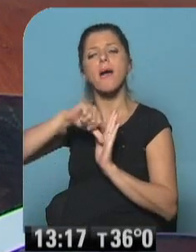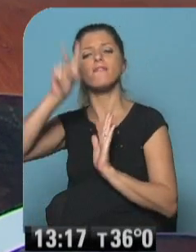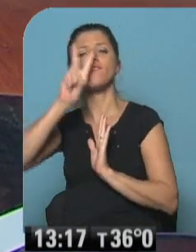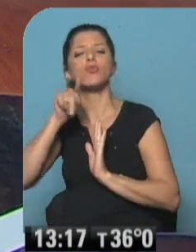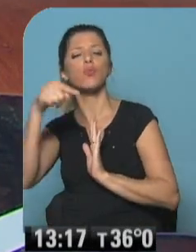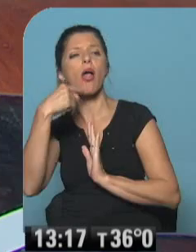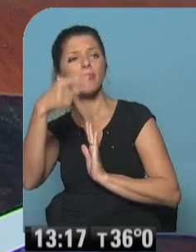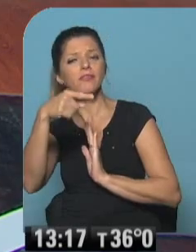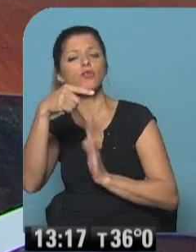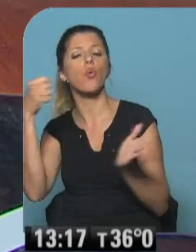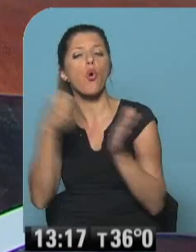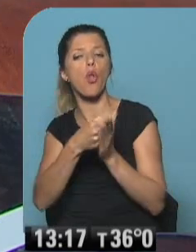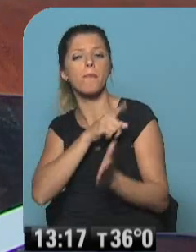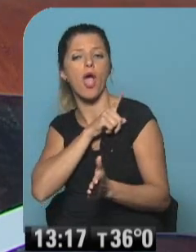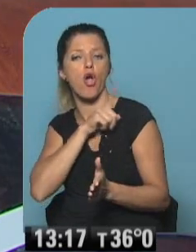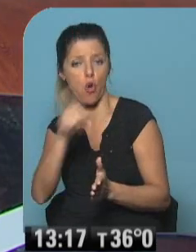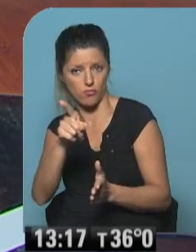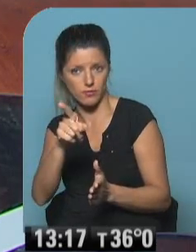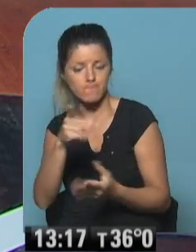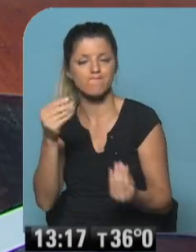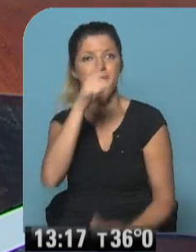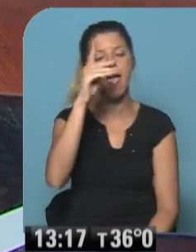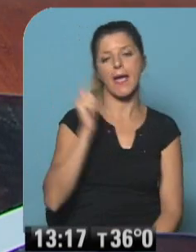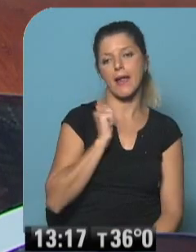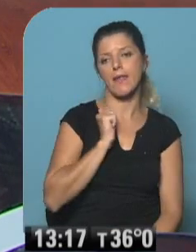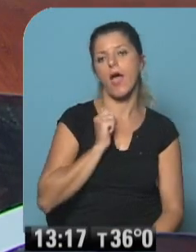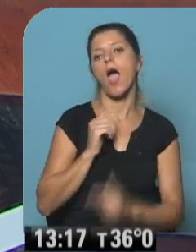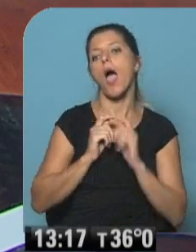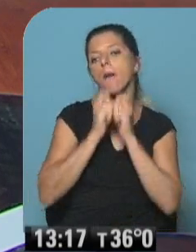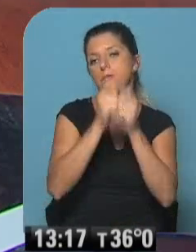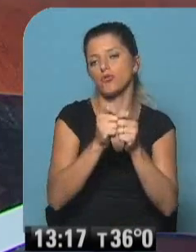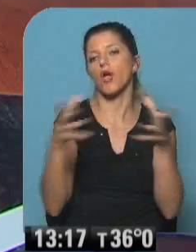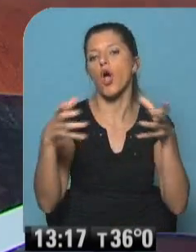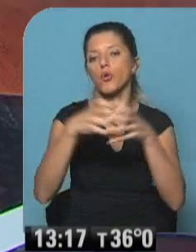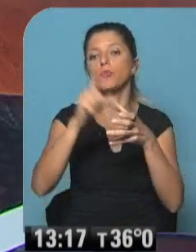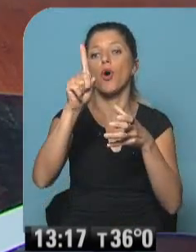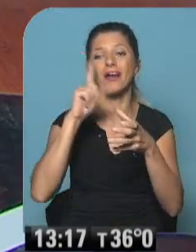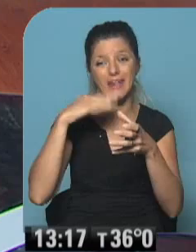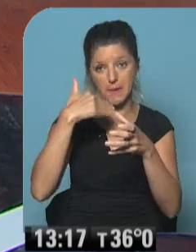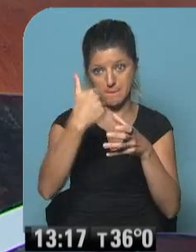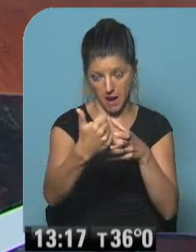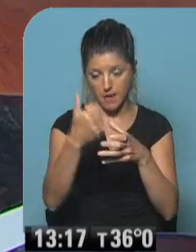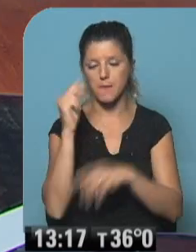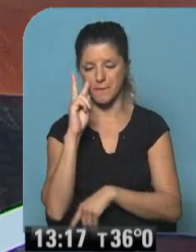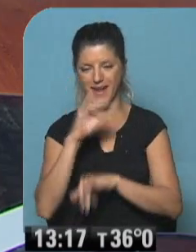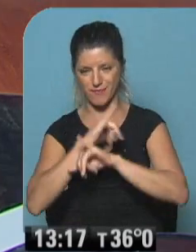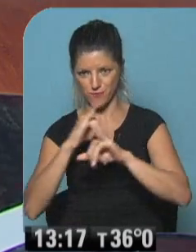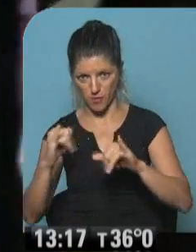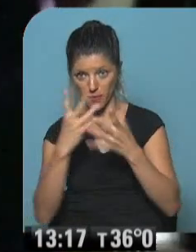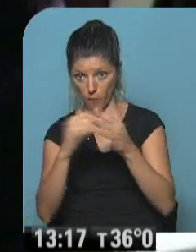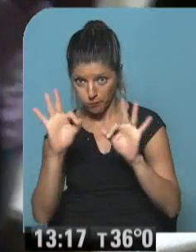un intento de golpe de Estado porque Canadá apoya al Grupo de Lima. Este informe lo vemos y lo analizamos.